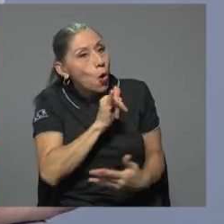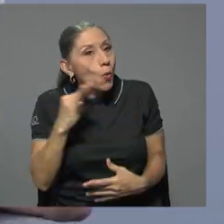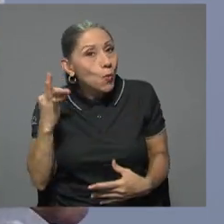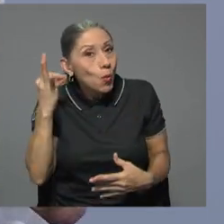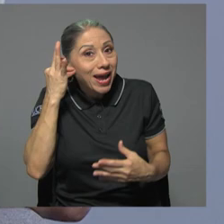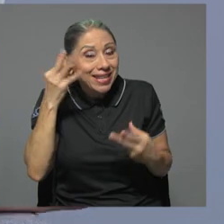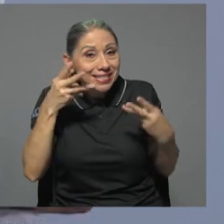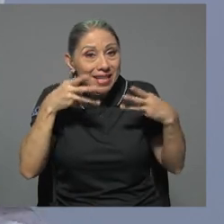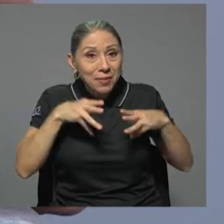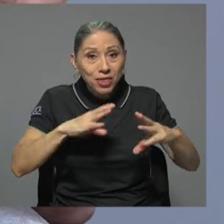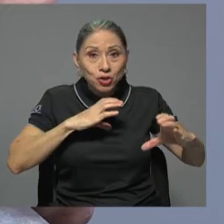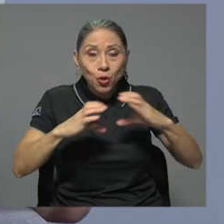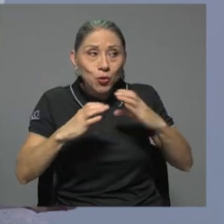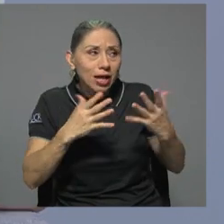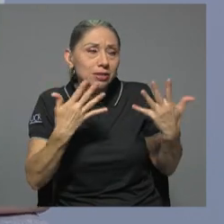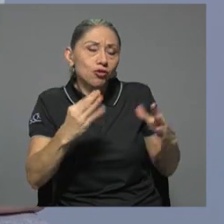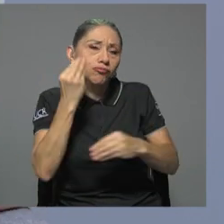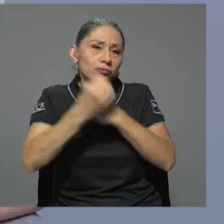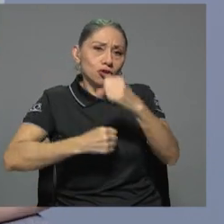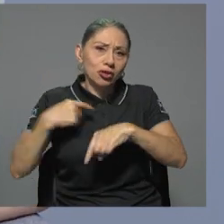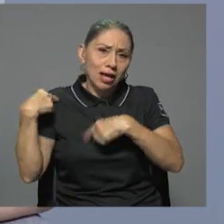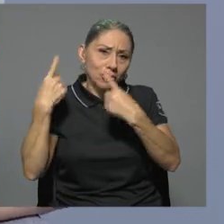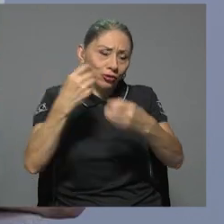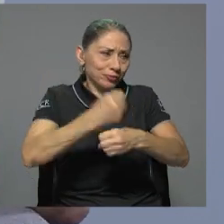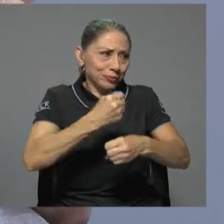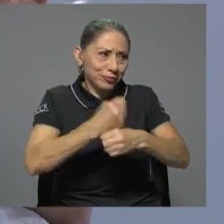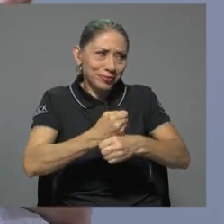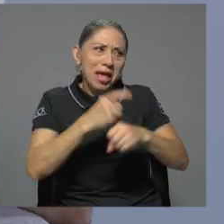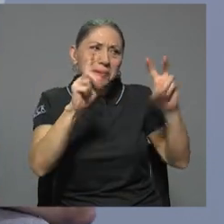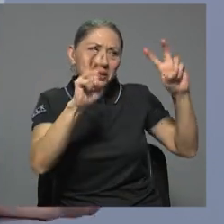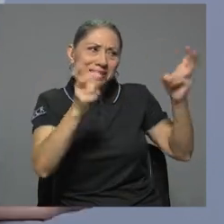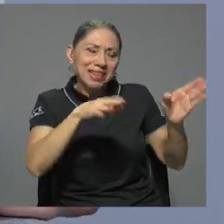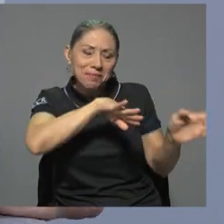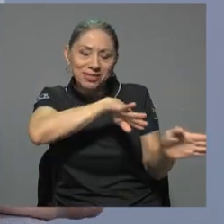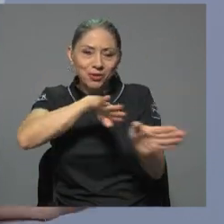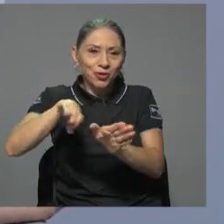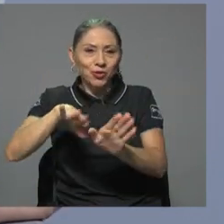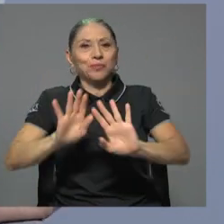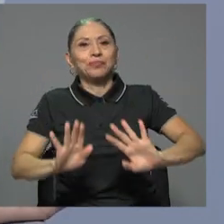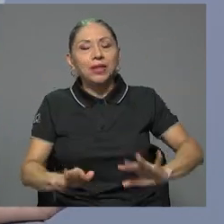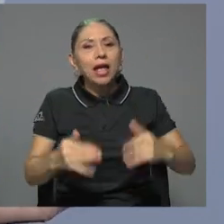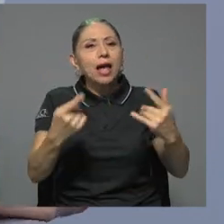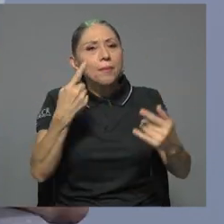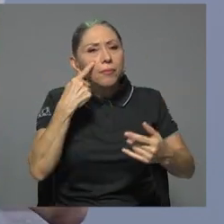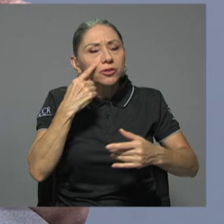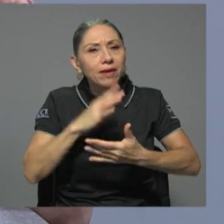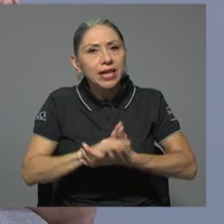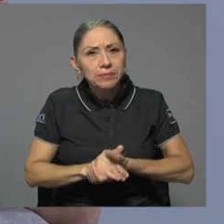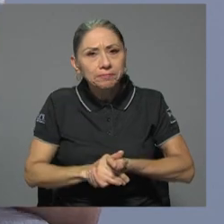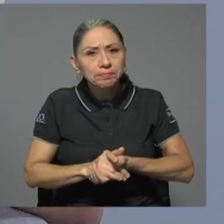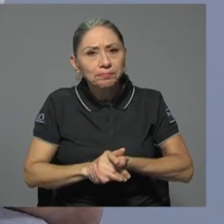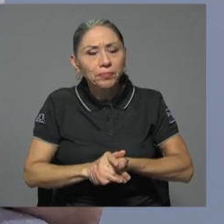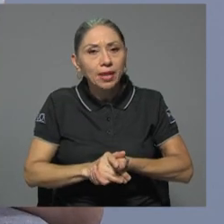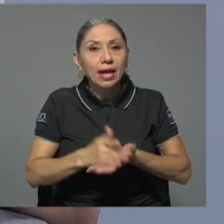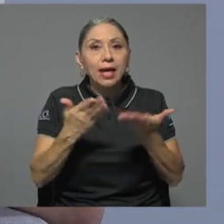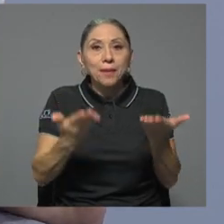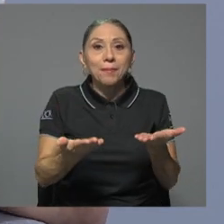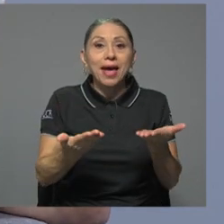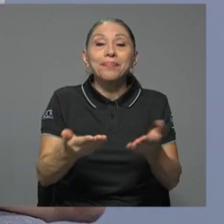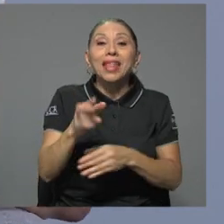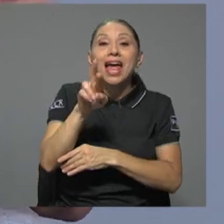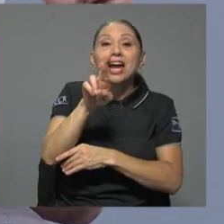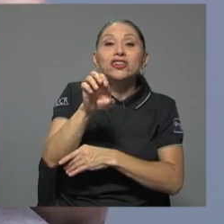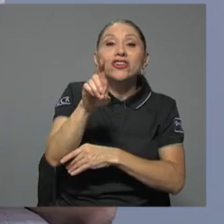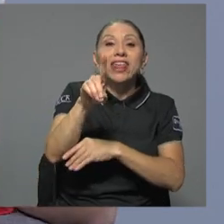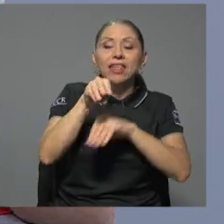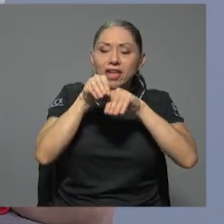los medios a través de los años pero eso es otro tema vamos a ver pero educativa